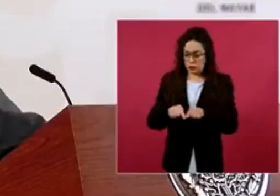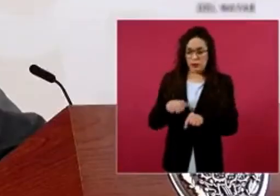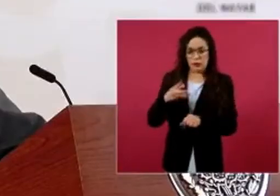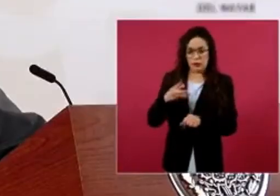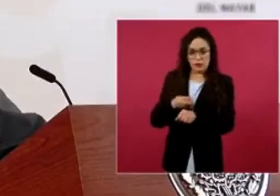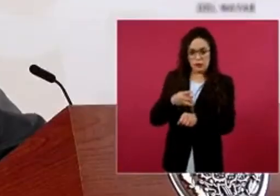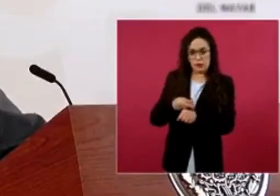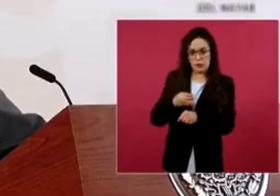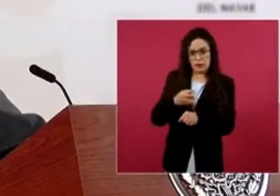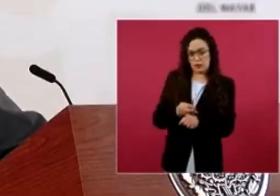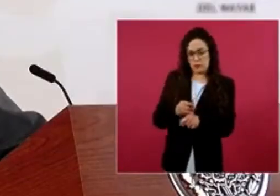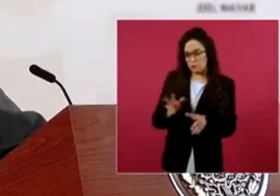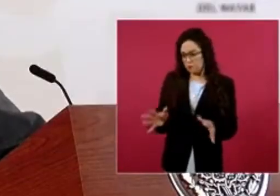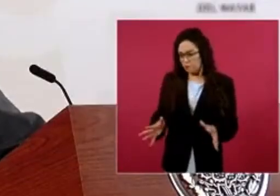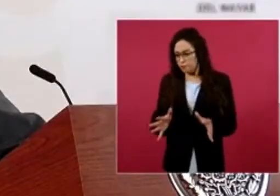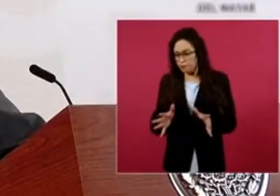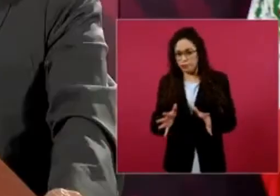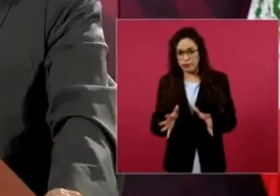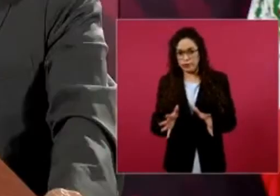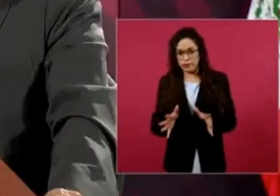del mundo.